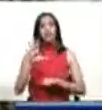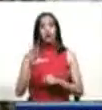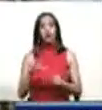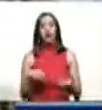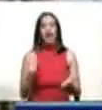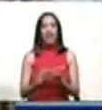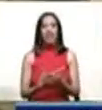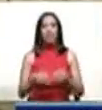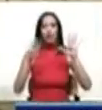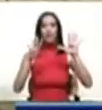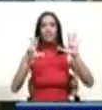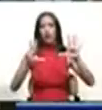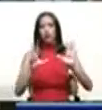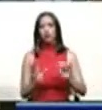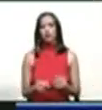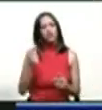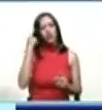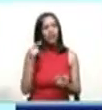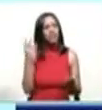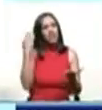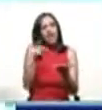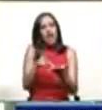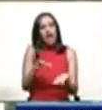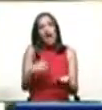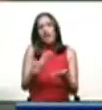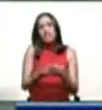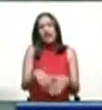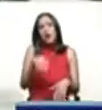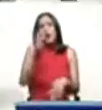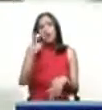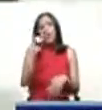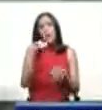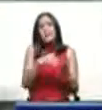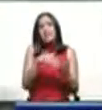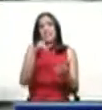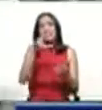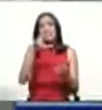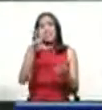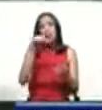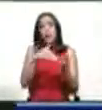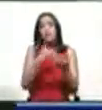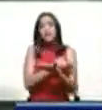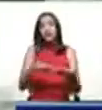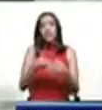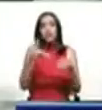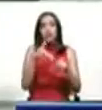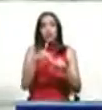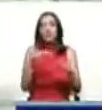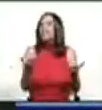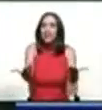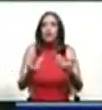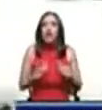años más. A lo mejor llegaron a 40.000, 35.000 millones de barriles. ¿Y qué nos dejaron? La